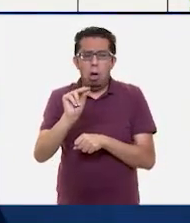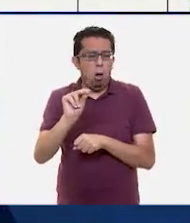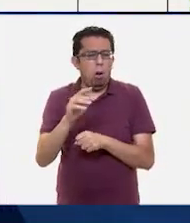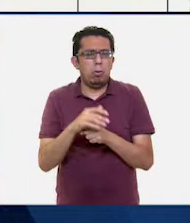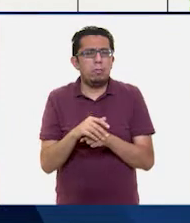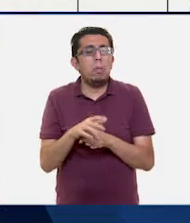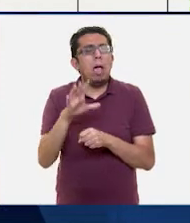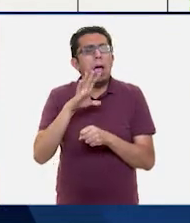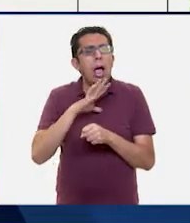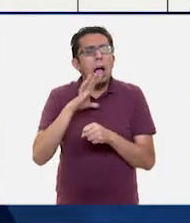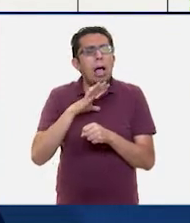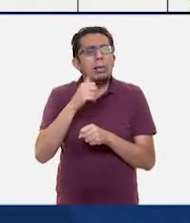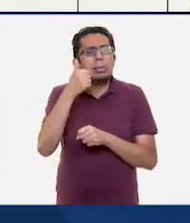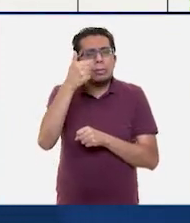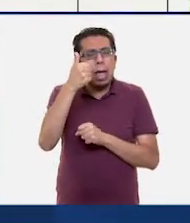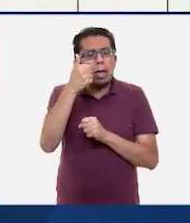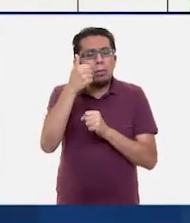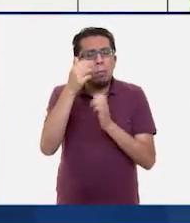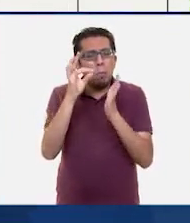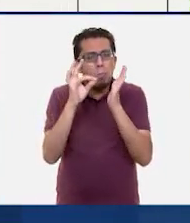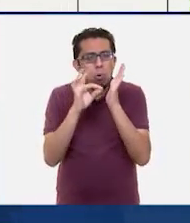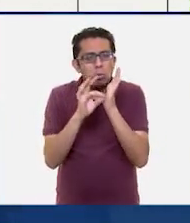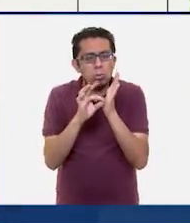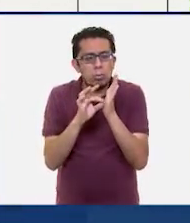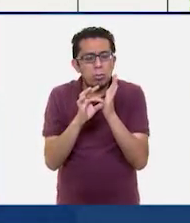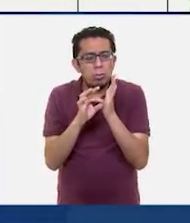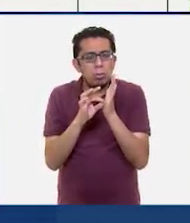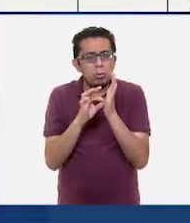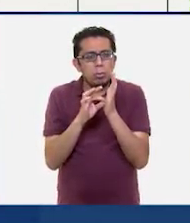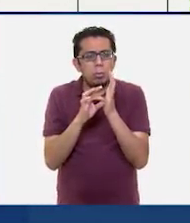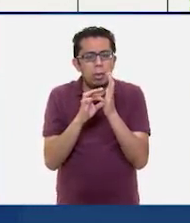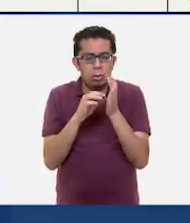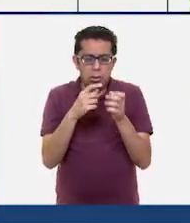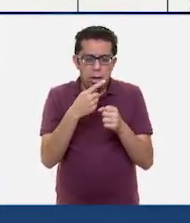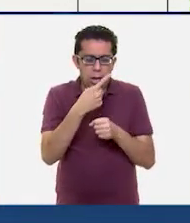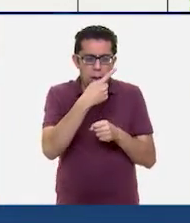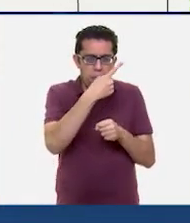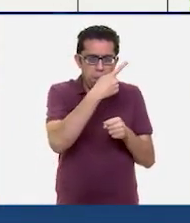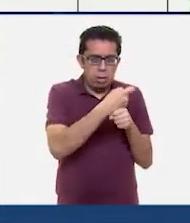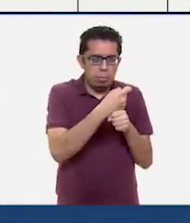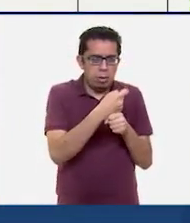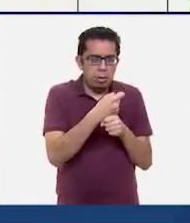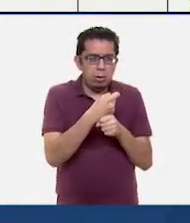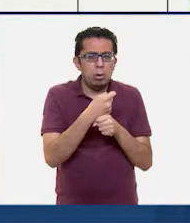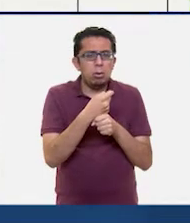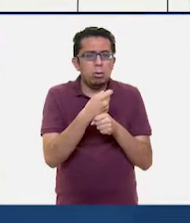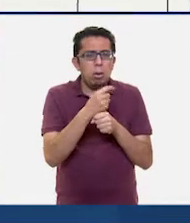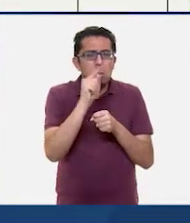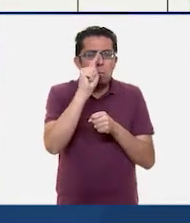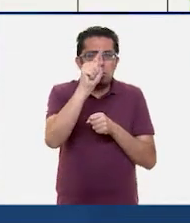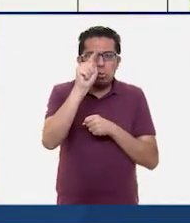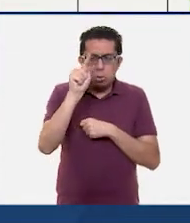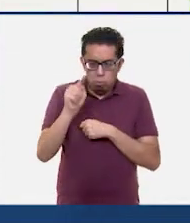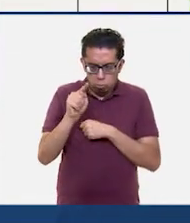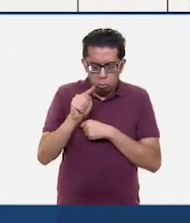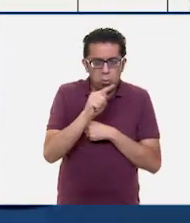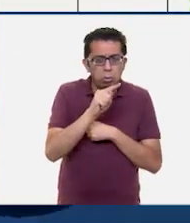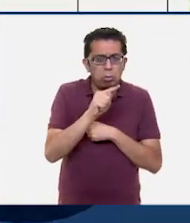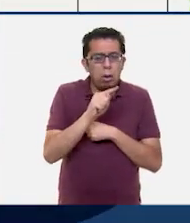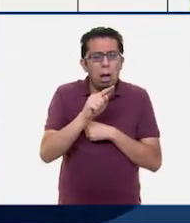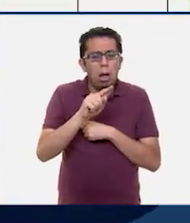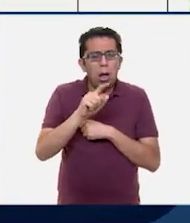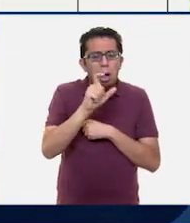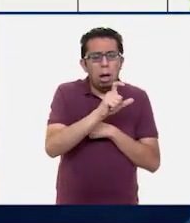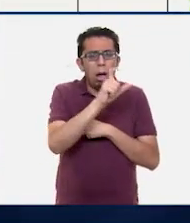tiene 6 puntos. Entonces, si el primer triángulo se formó con 3 puntos, para la siguiente aumentó 3